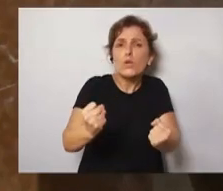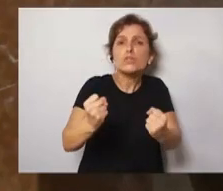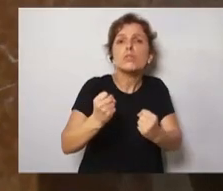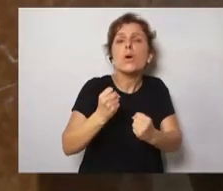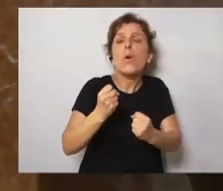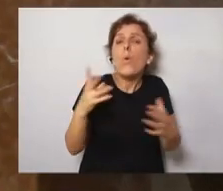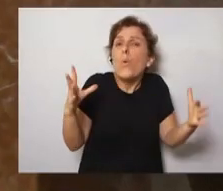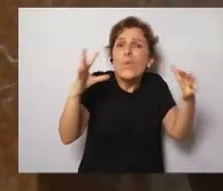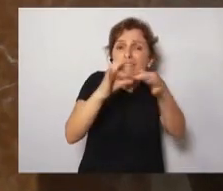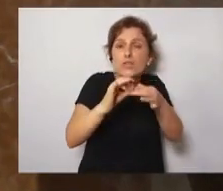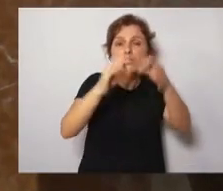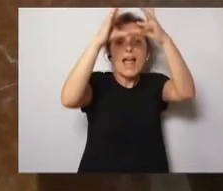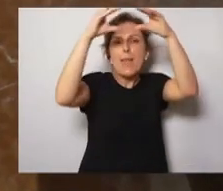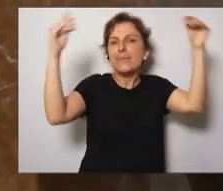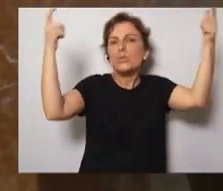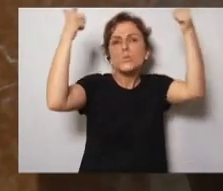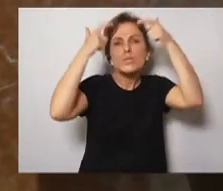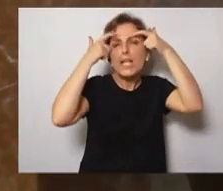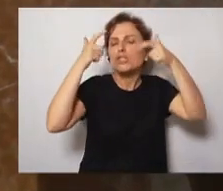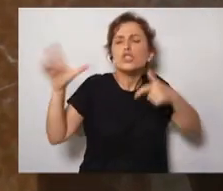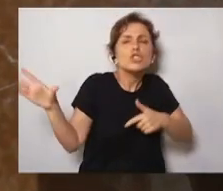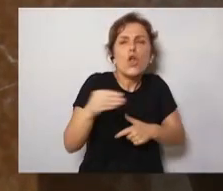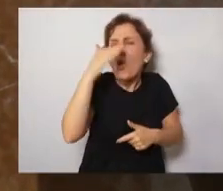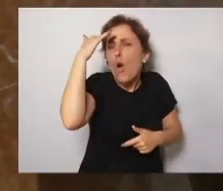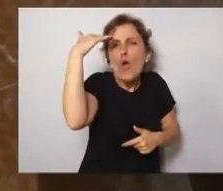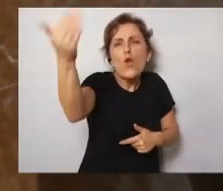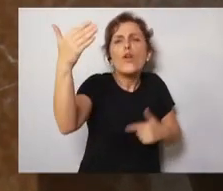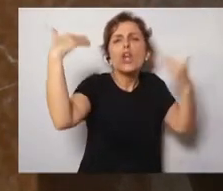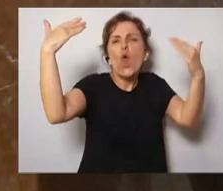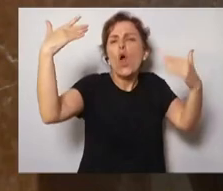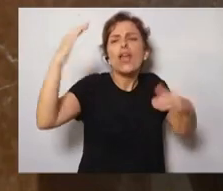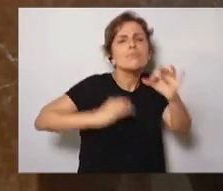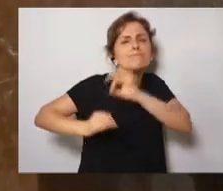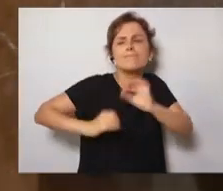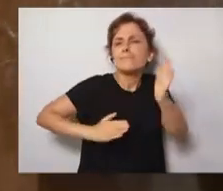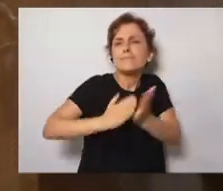todo honor y toda gloria por los siglos de los siglos